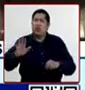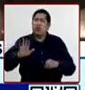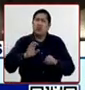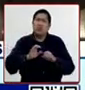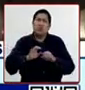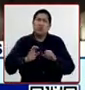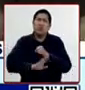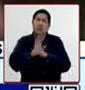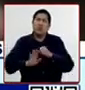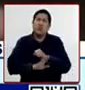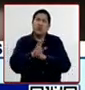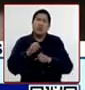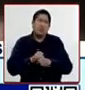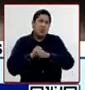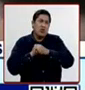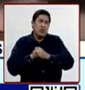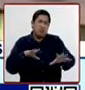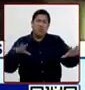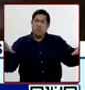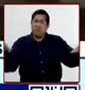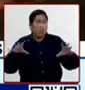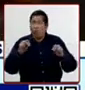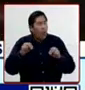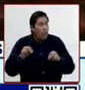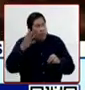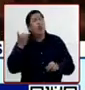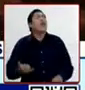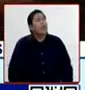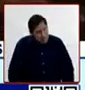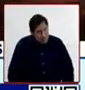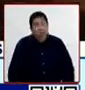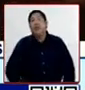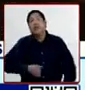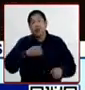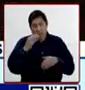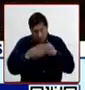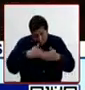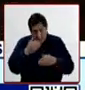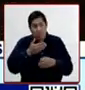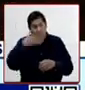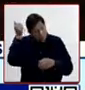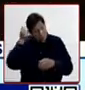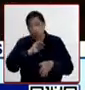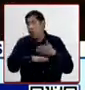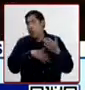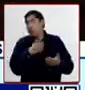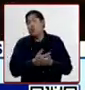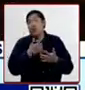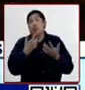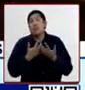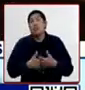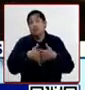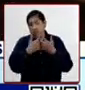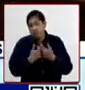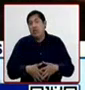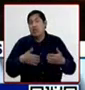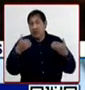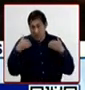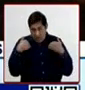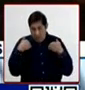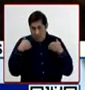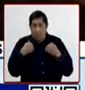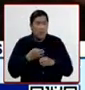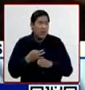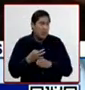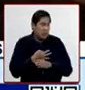de seguridad y sus sistemas de extinción de incendio, para posteriormente hacer las mejoras como corresponden. Digamos, toda empresa tiene un plan de contingencia que tiene que